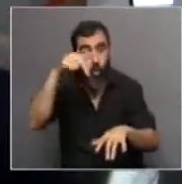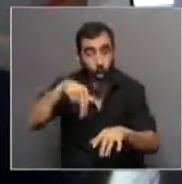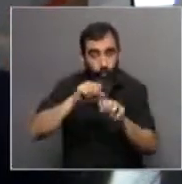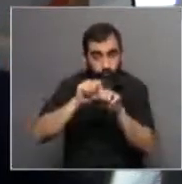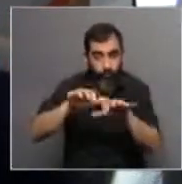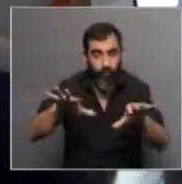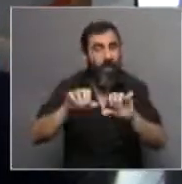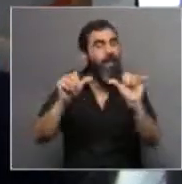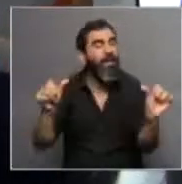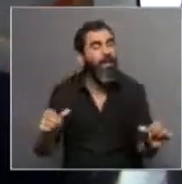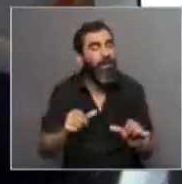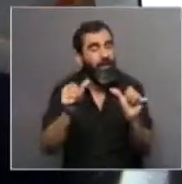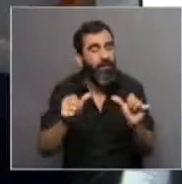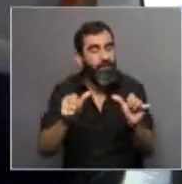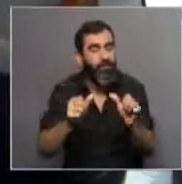que produce